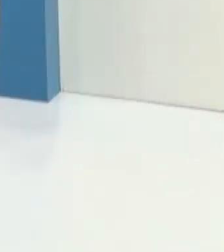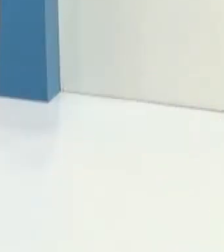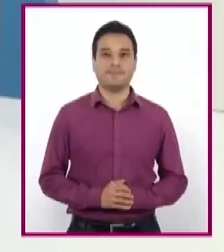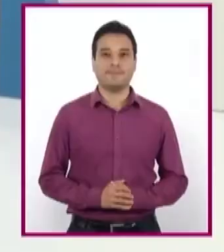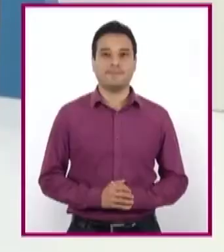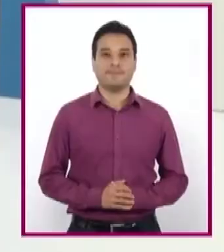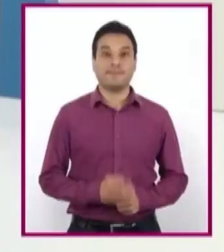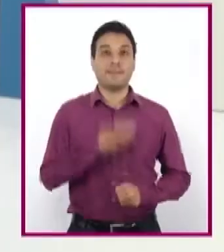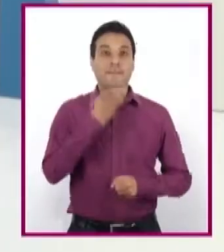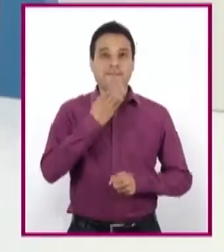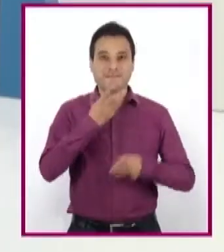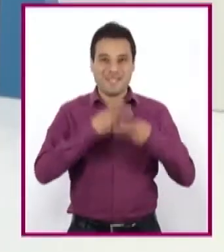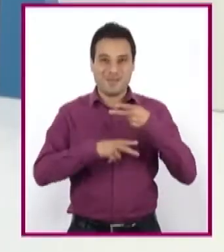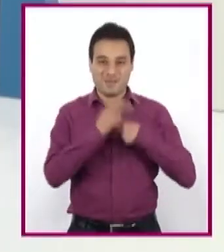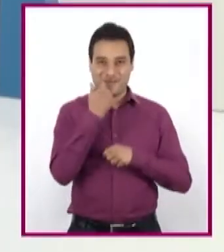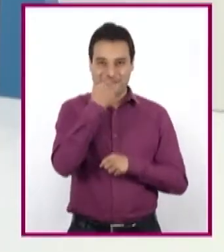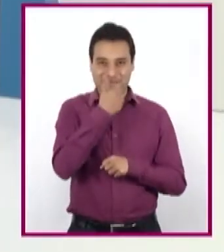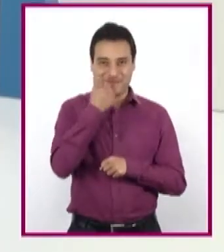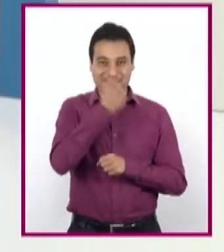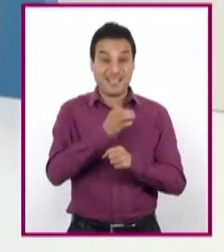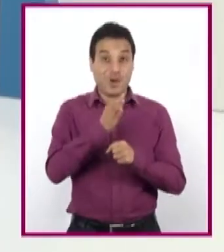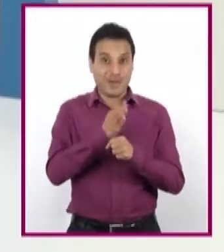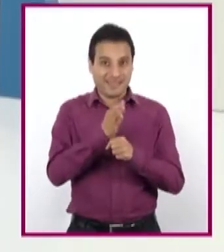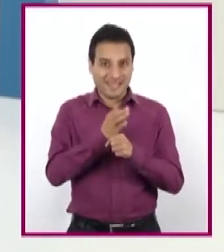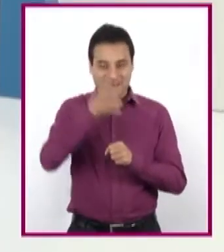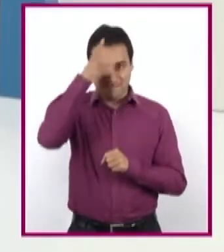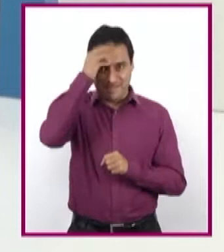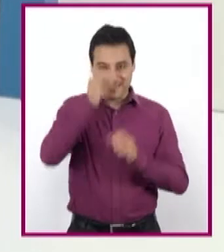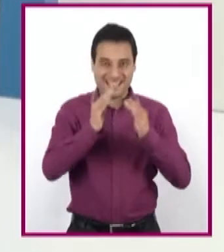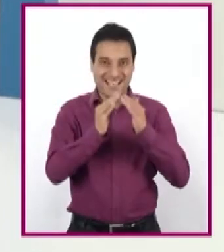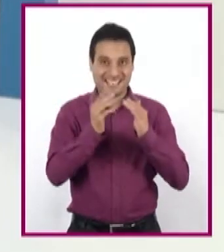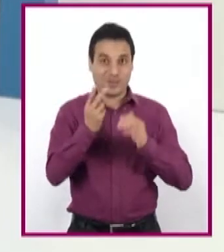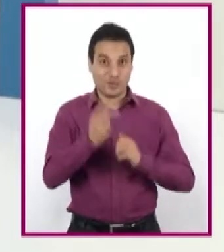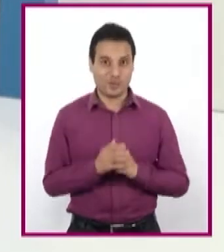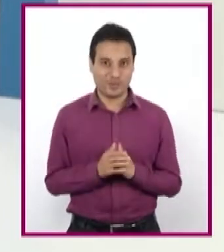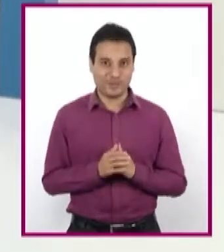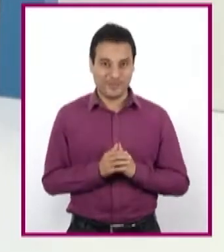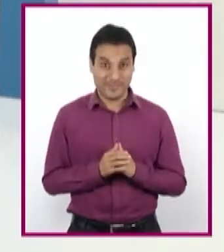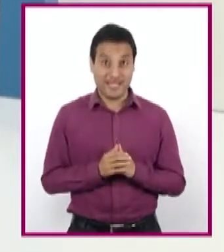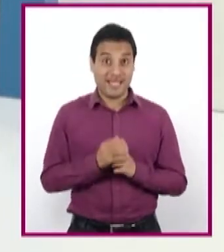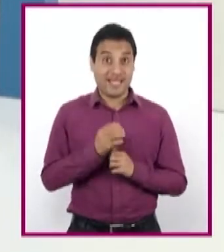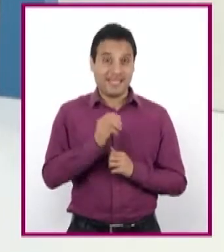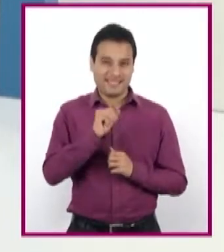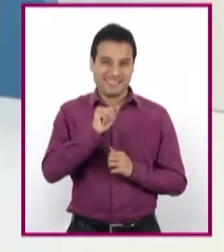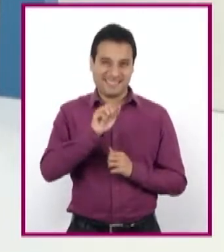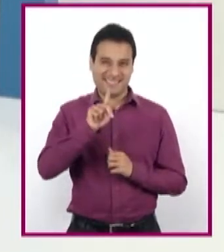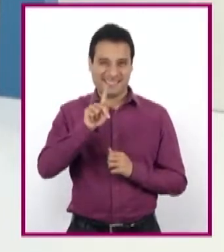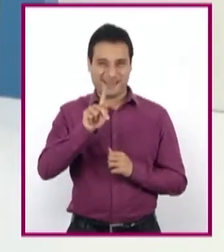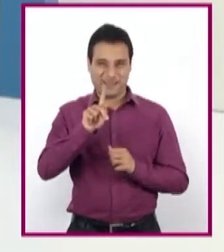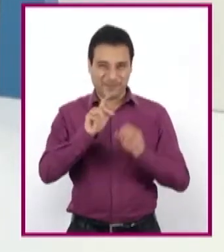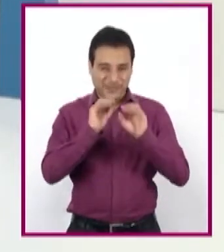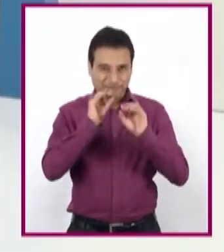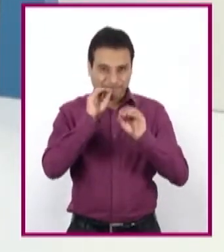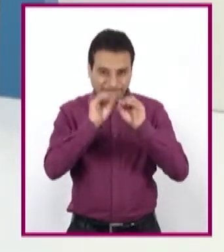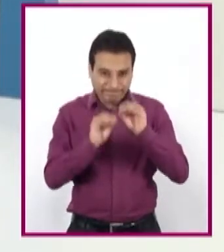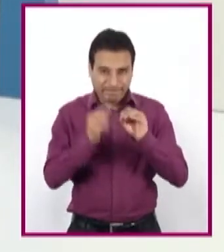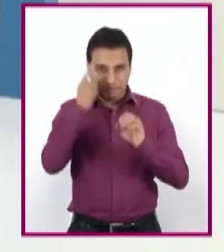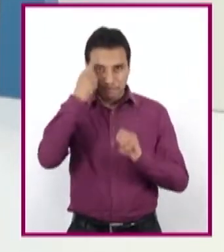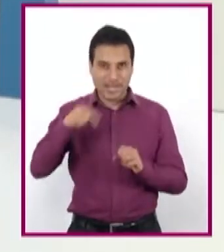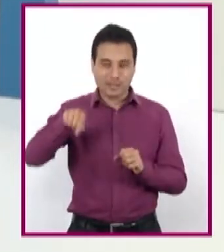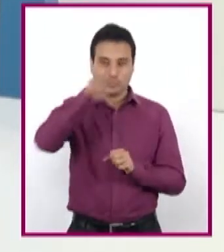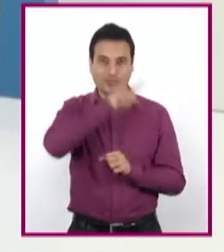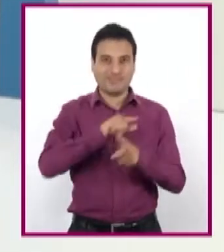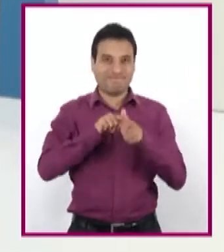Bienvenidas y bienvenidos a una sesión más de Aprende en Casa 2, la estrategia de la Secretaría de Educación Pública que ha diseñado para que continúen ustedes con